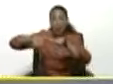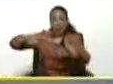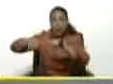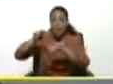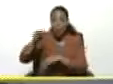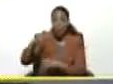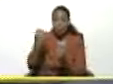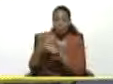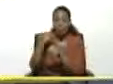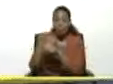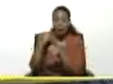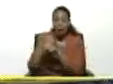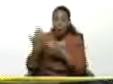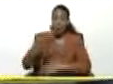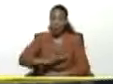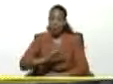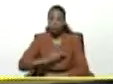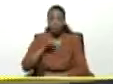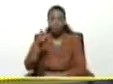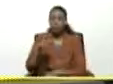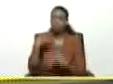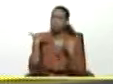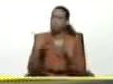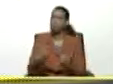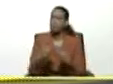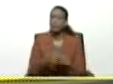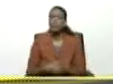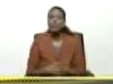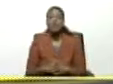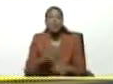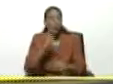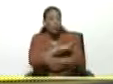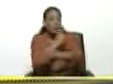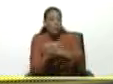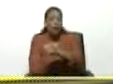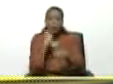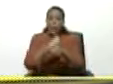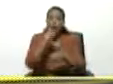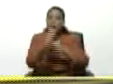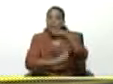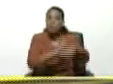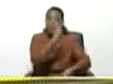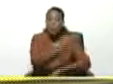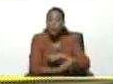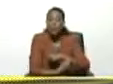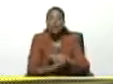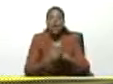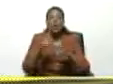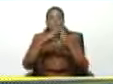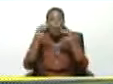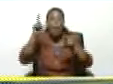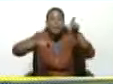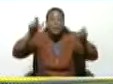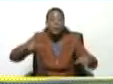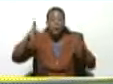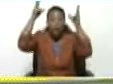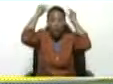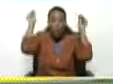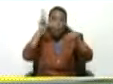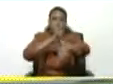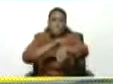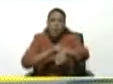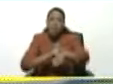del de la alcaldía del municipio de sotillo y una mano de obra muy importante presidente que fueron Todo el personal de salud que